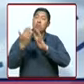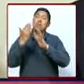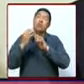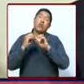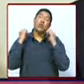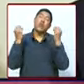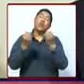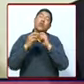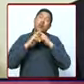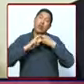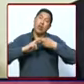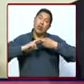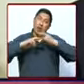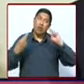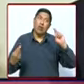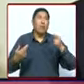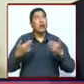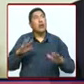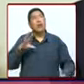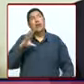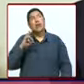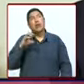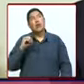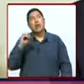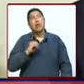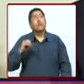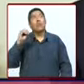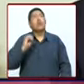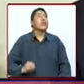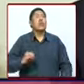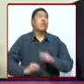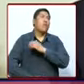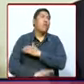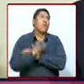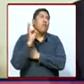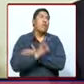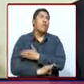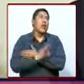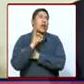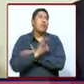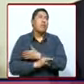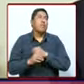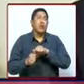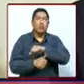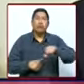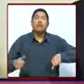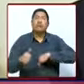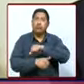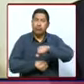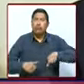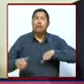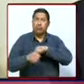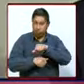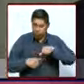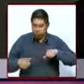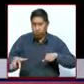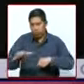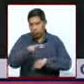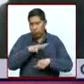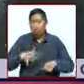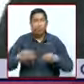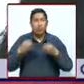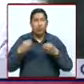regional. Que más del 70% de las fronteras convivimos en los países del